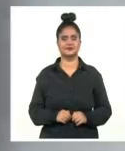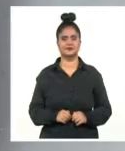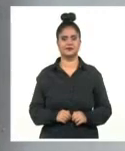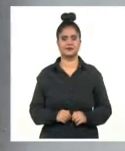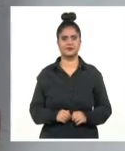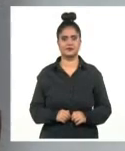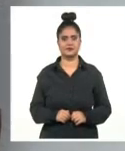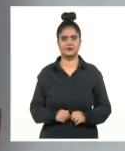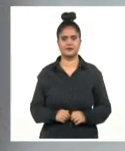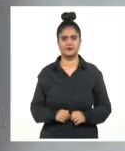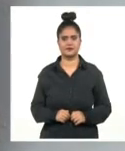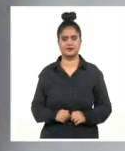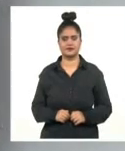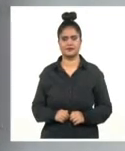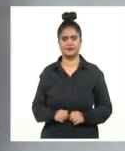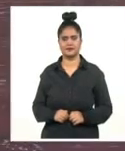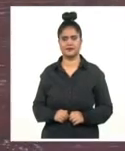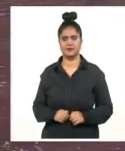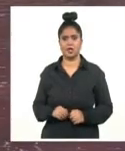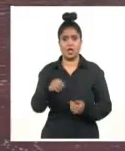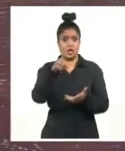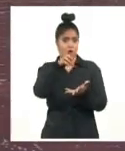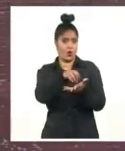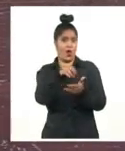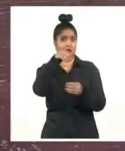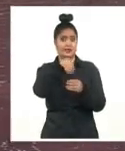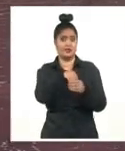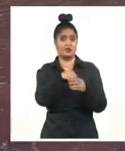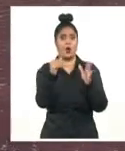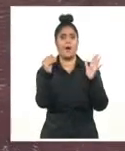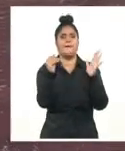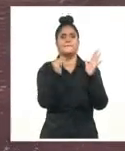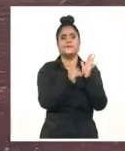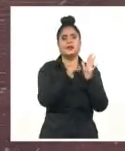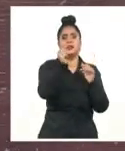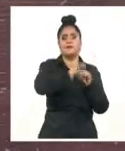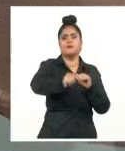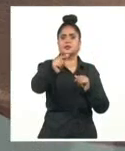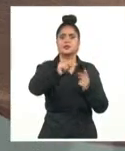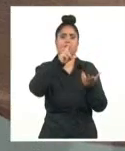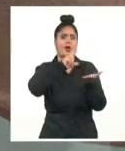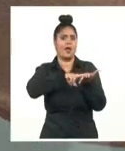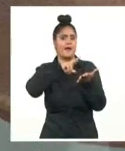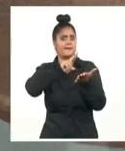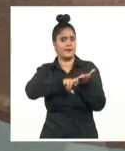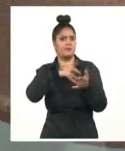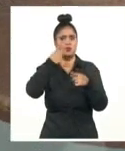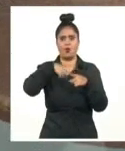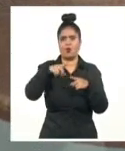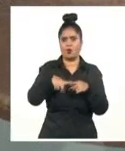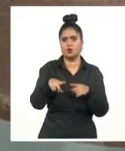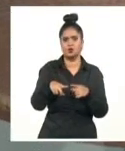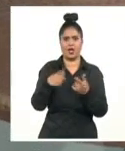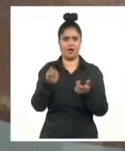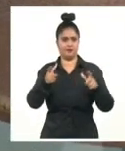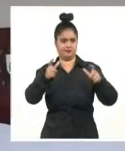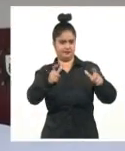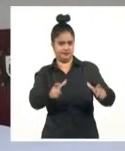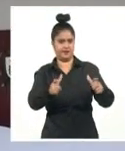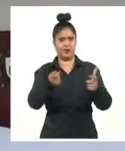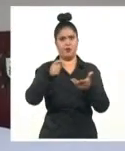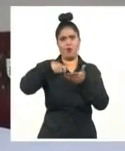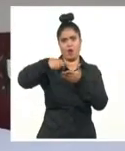Resguarda esta institución con cerca de 1000 asociados cabaiguanenses, reproducciones y objetos originales llegados desde las Islas Canarias.